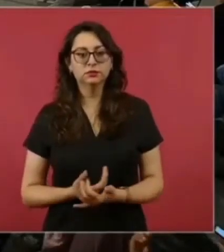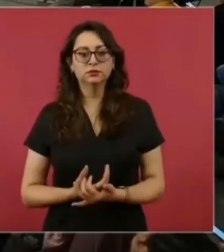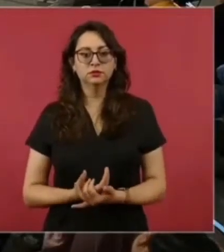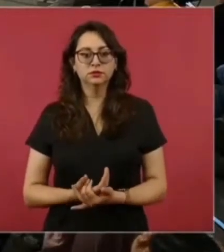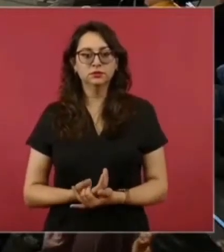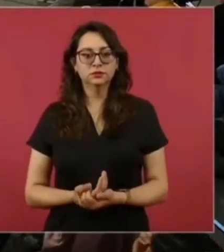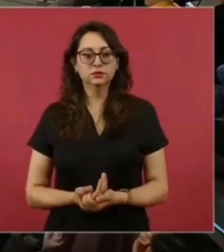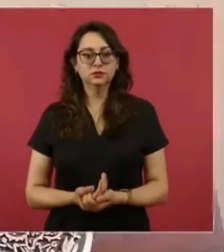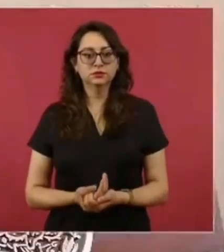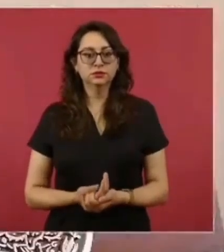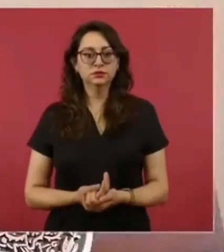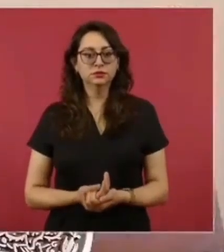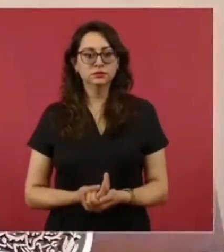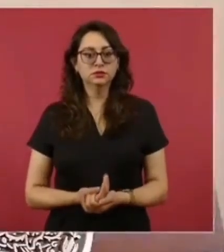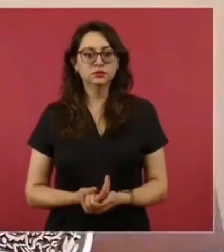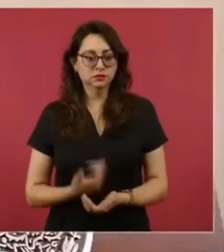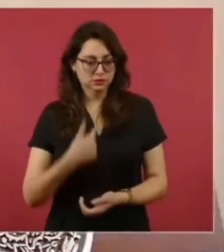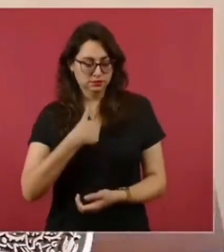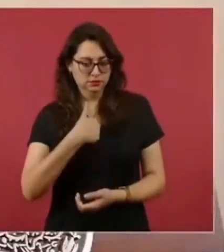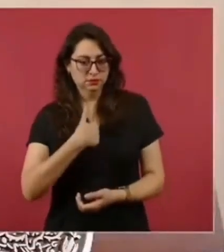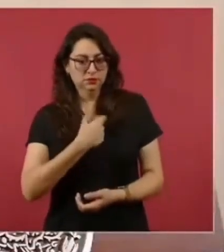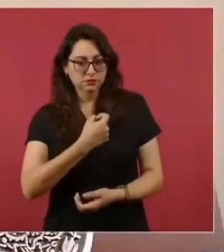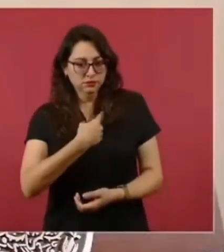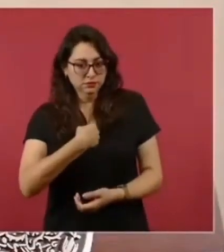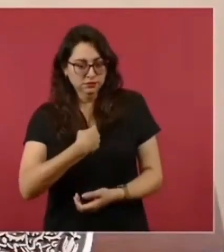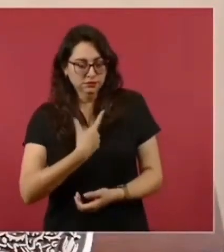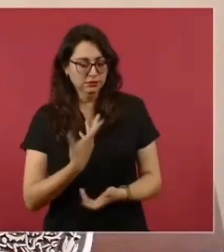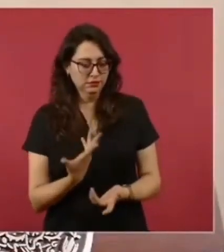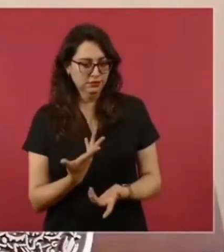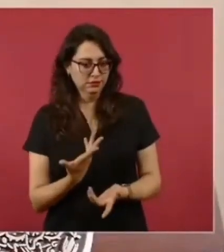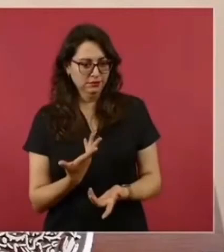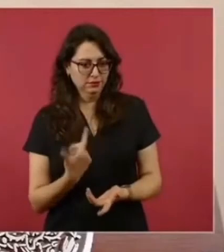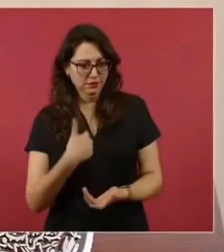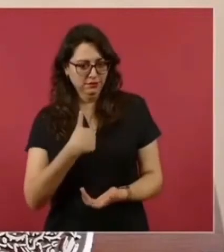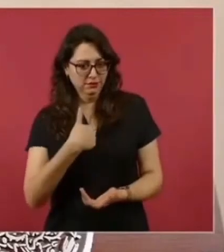Pero sigo siendo yo.